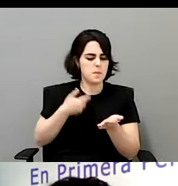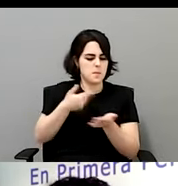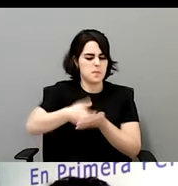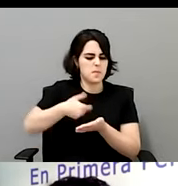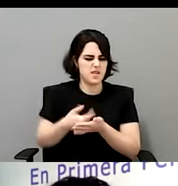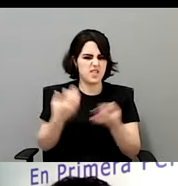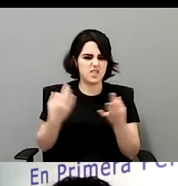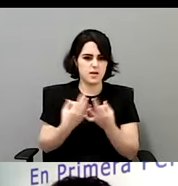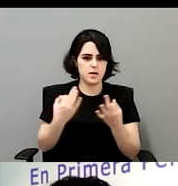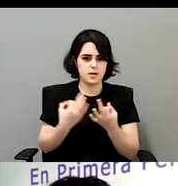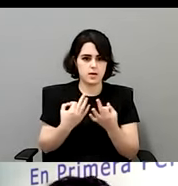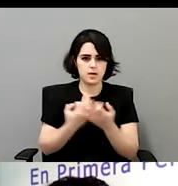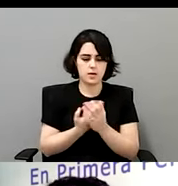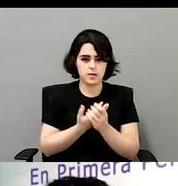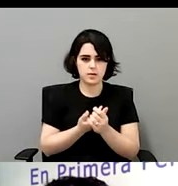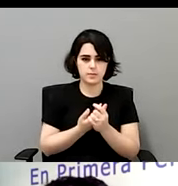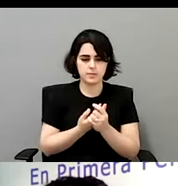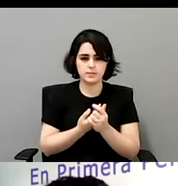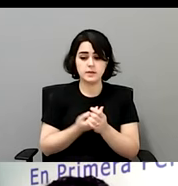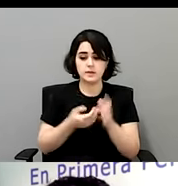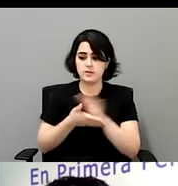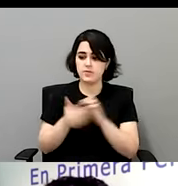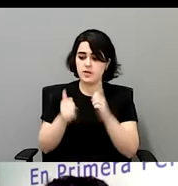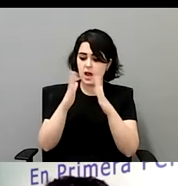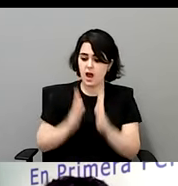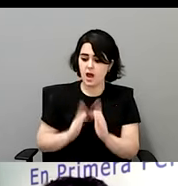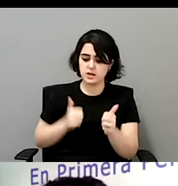¿Que solo conocía la ayuda de mi tío?